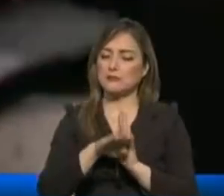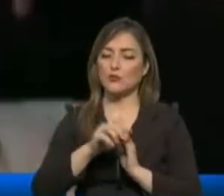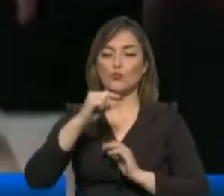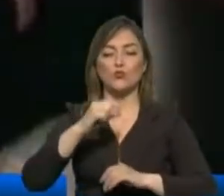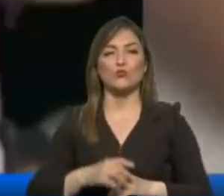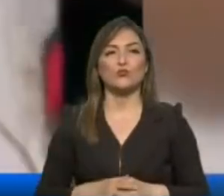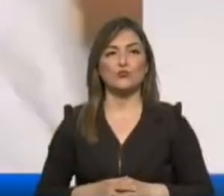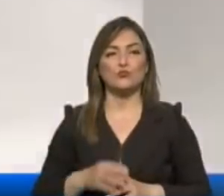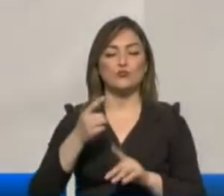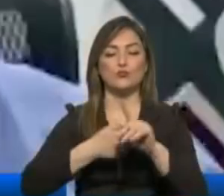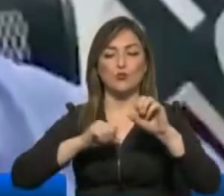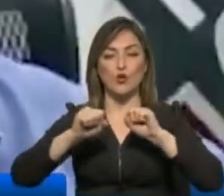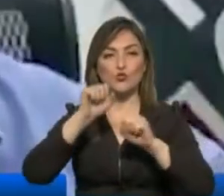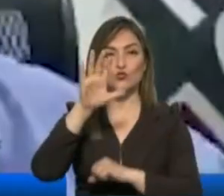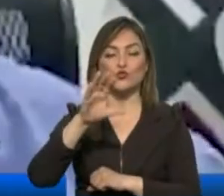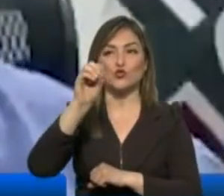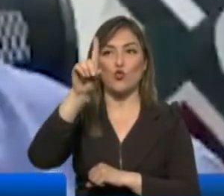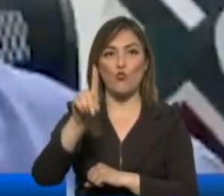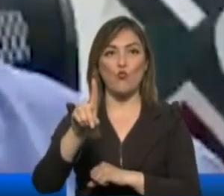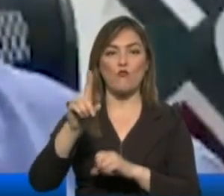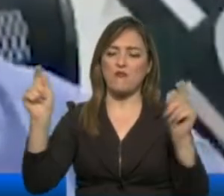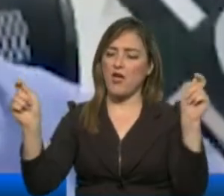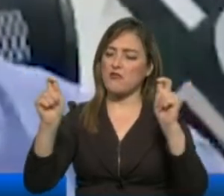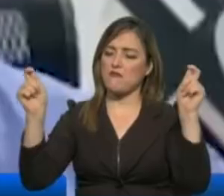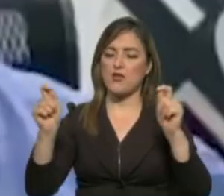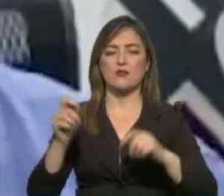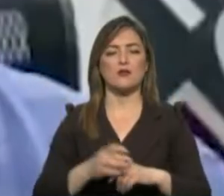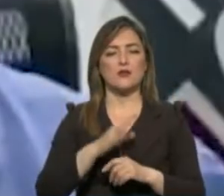disminución. El mes de mayo, 501 fiestas,